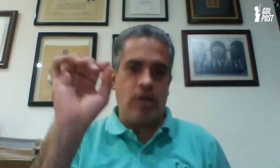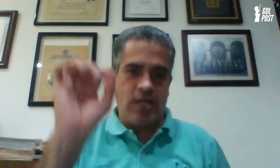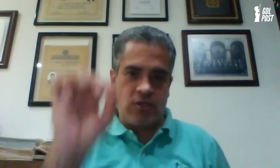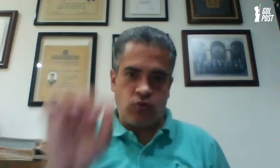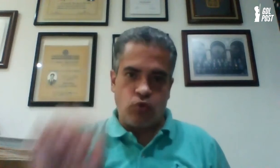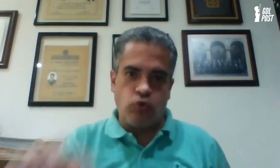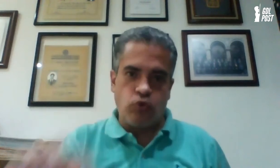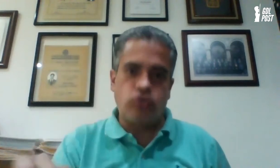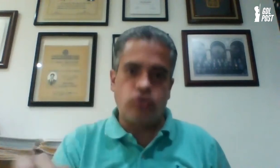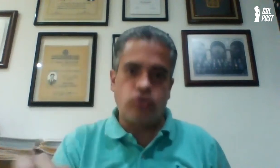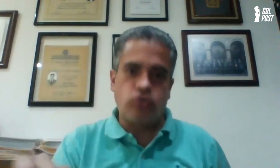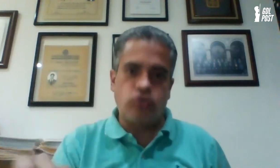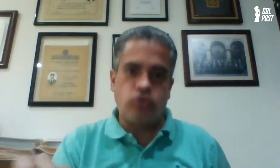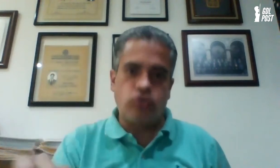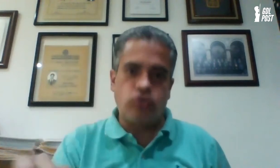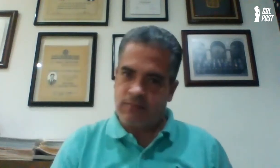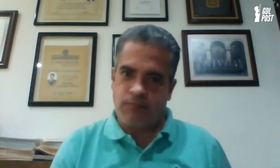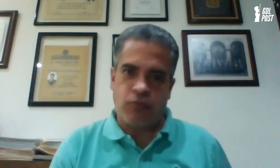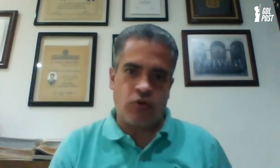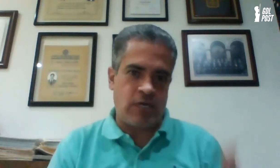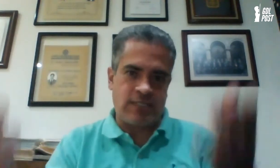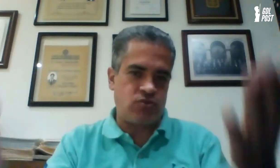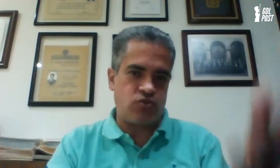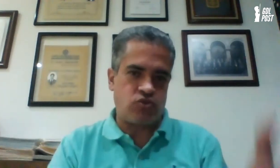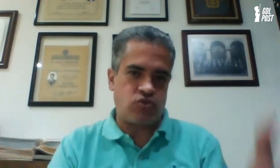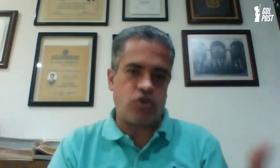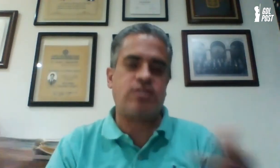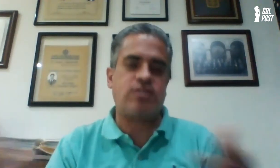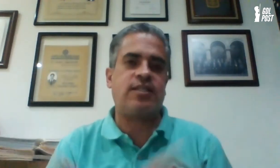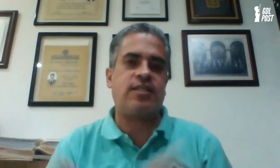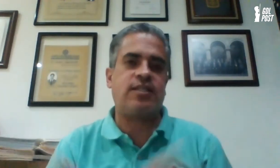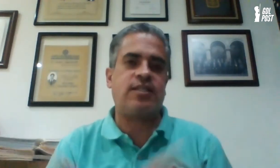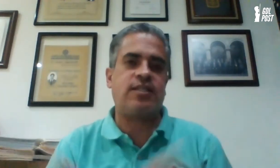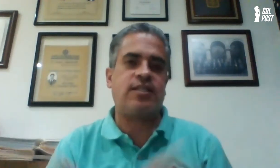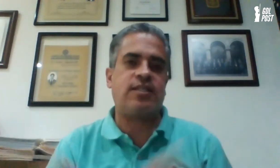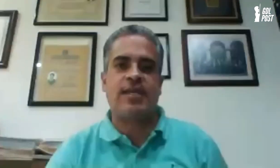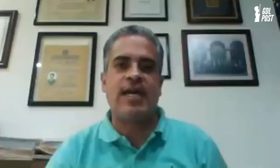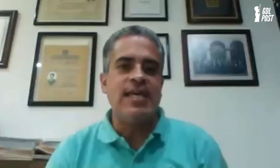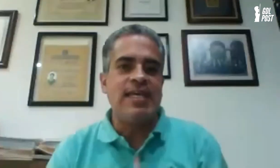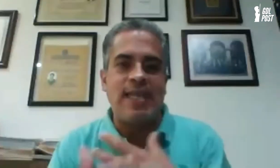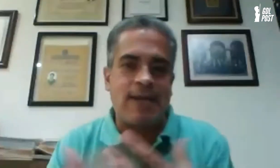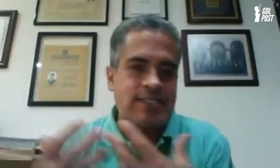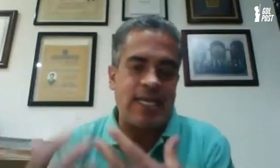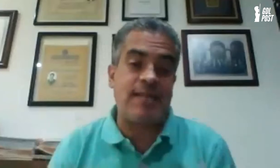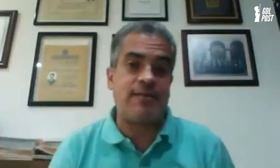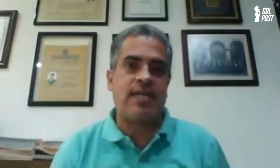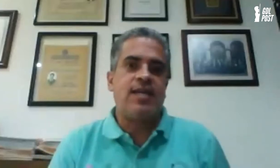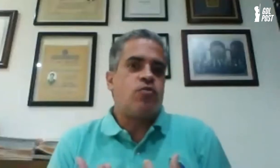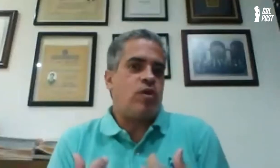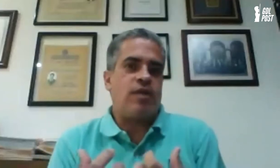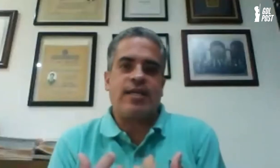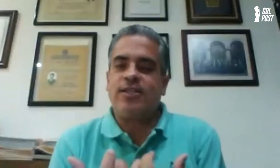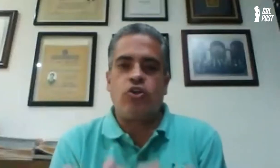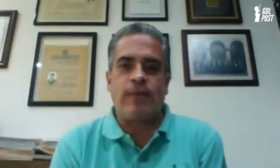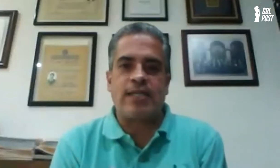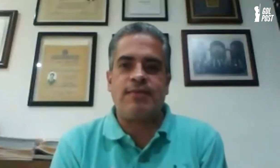como le gusta a Morena, por las instrucciones que tiene del señor presidente de la República, de abrazar y de besar, cuando